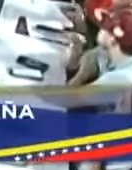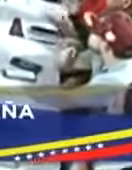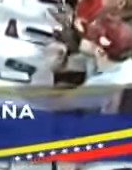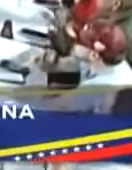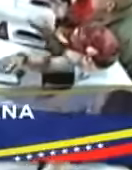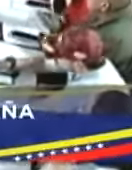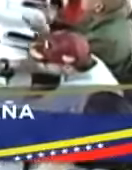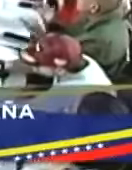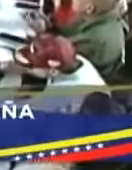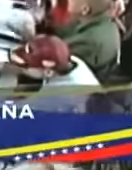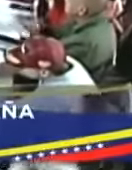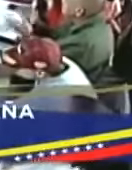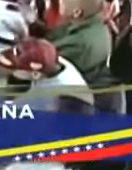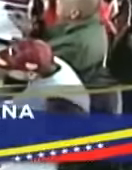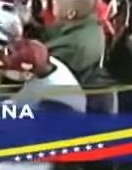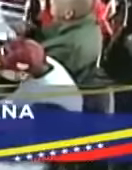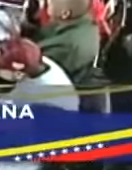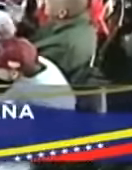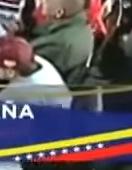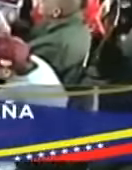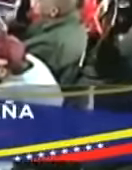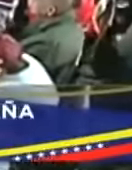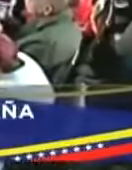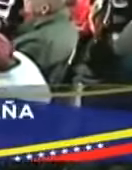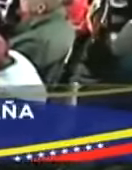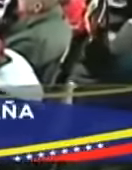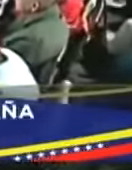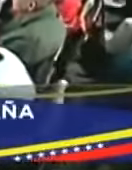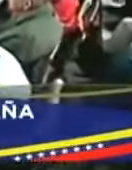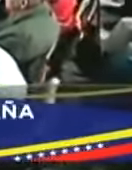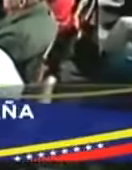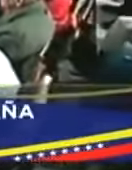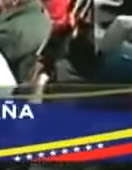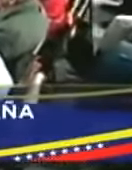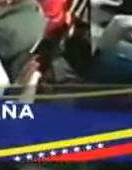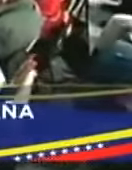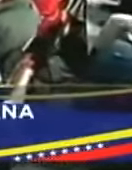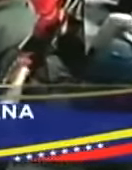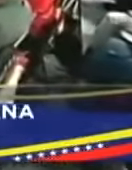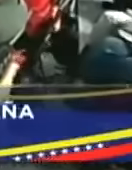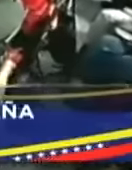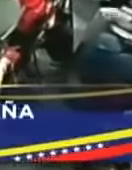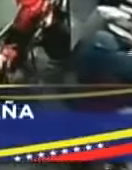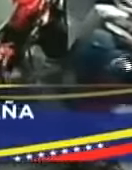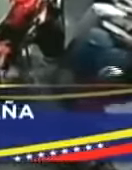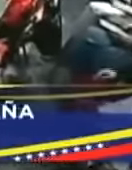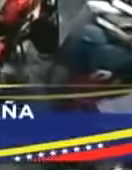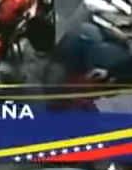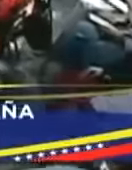ustedes. Ah, María León, hay que decir así, Tania. ¿Está bien?